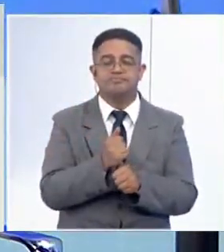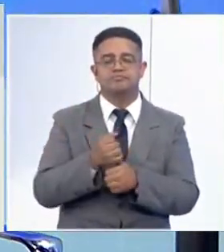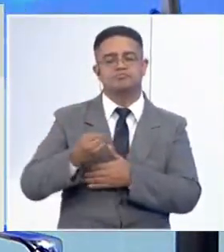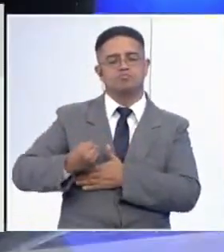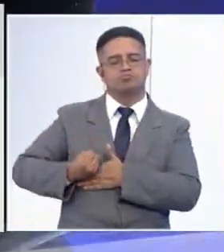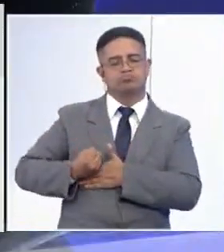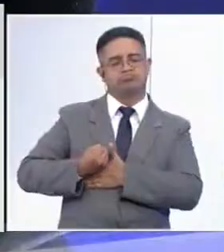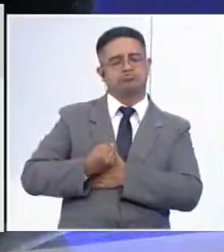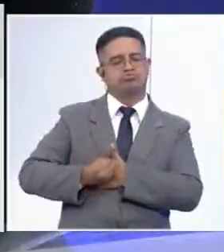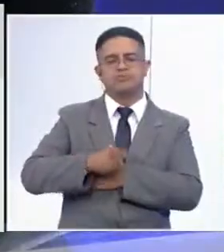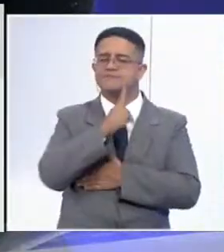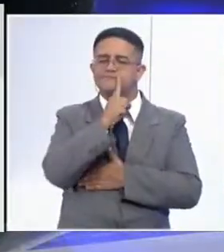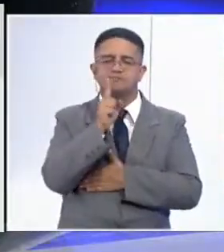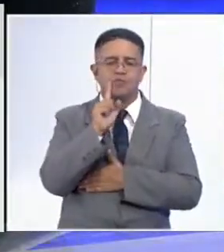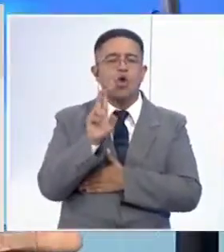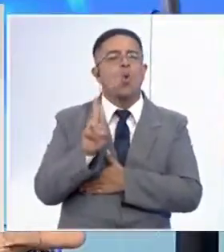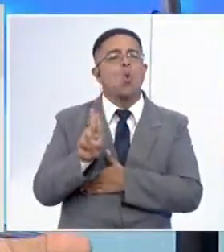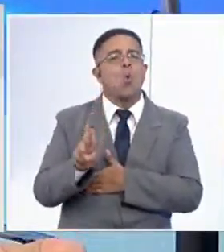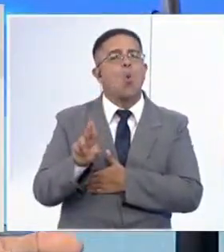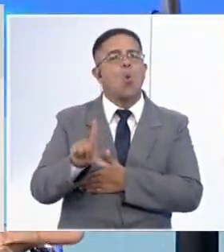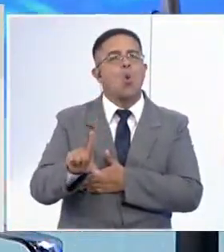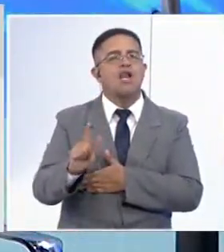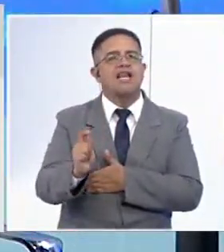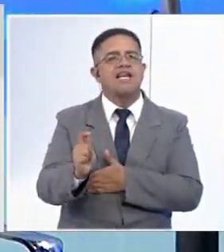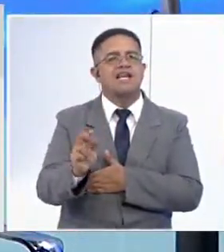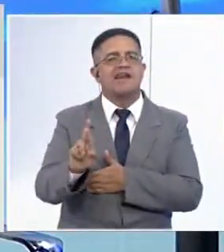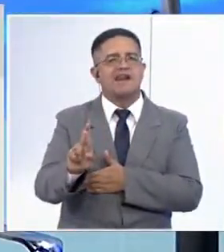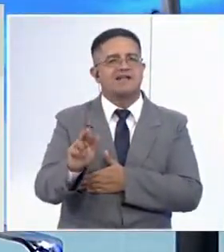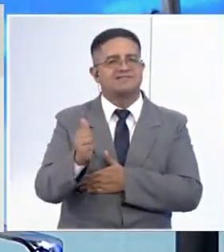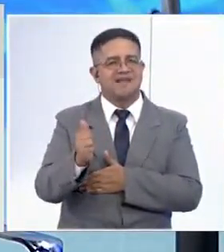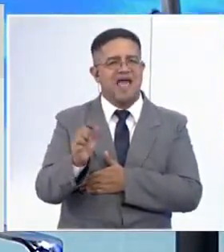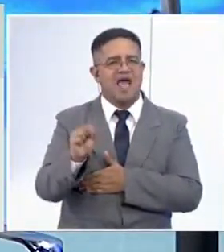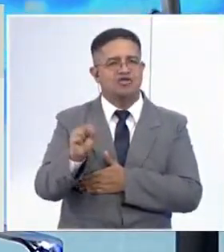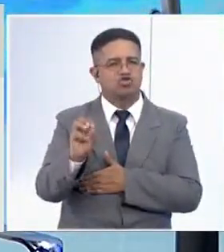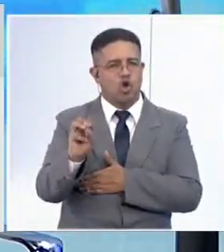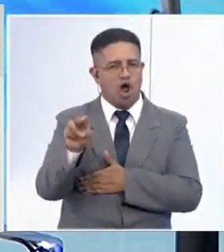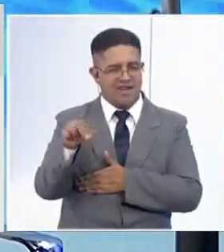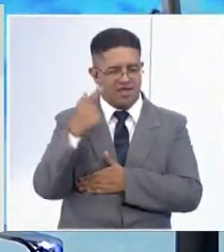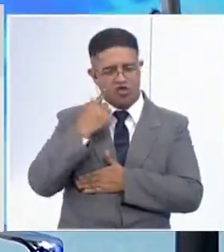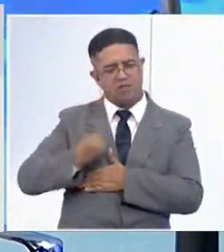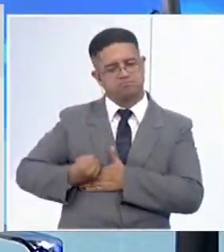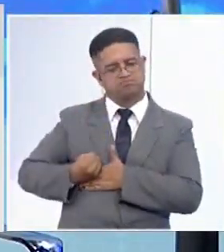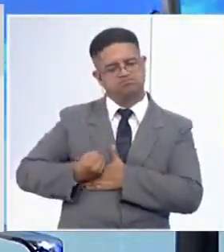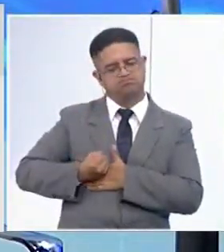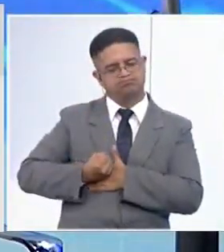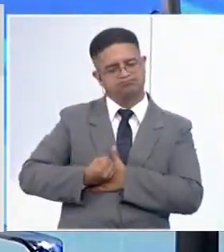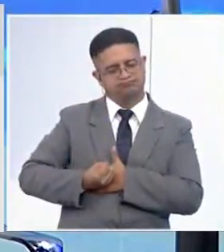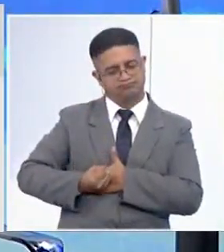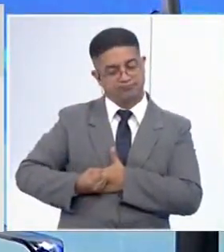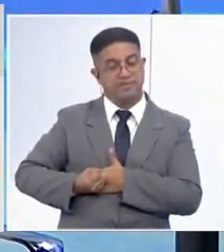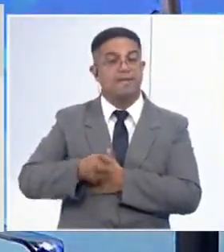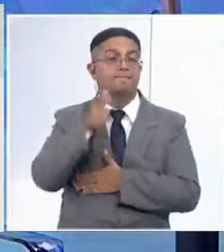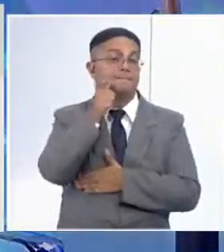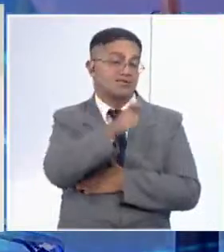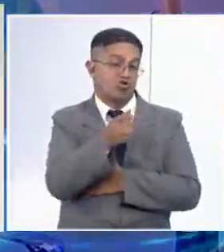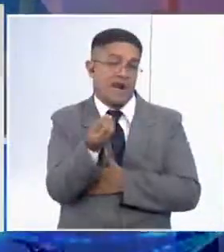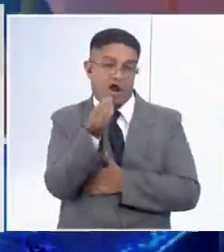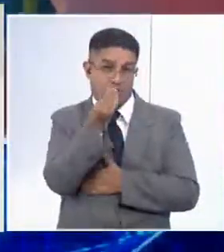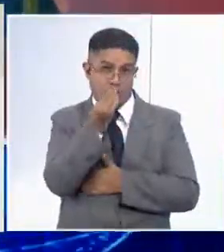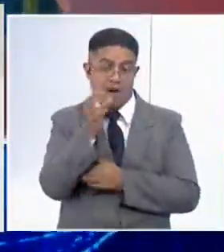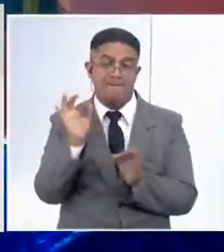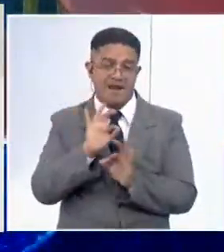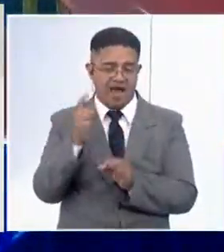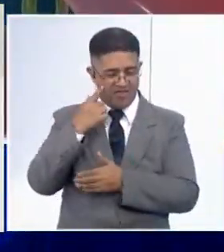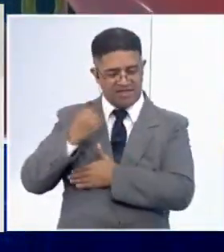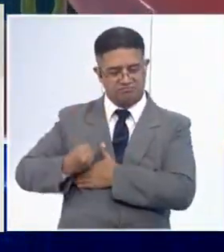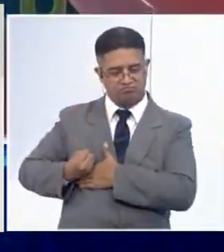ultrasonido abdominal. ¿Qué vamos a ver en el ultrasonido abdominal? Nosotros cuando estamos con un paciente, preferiblemente en ayunas, que ponemos el traductor,